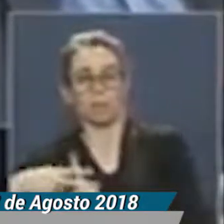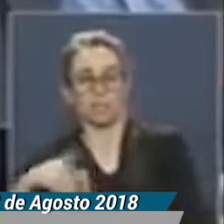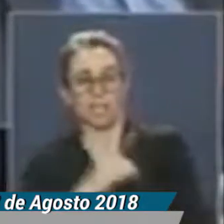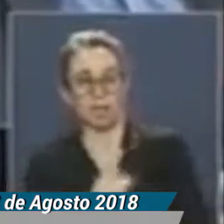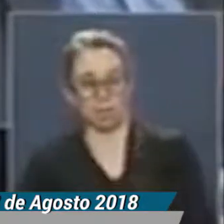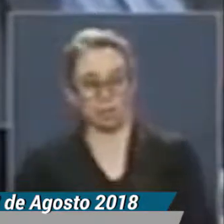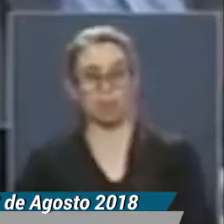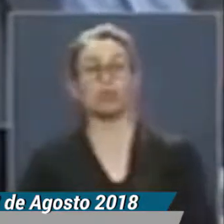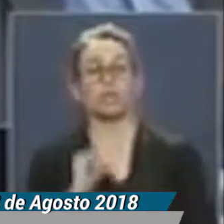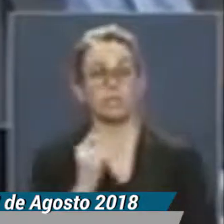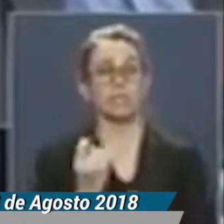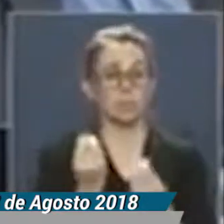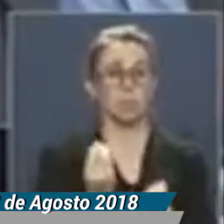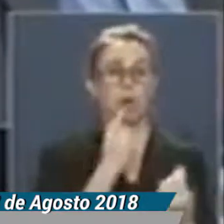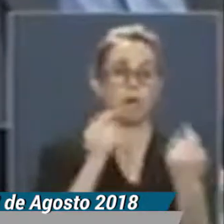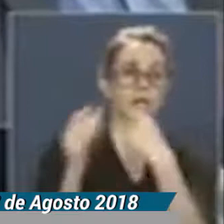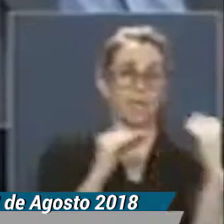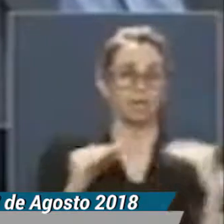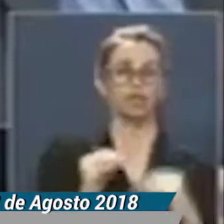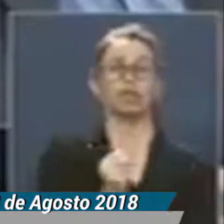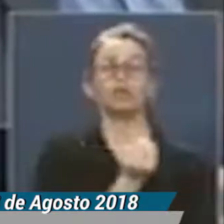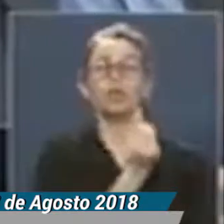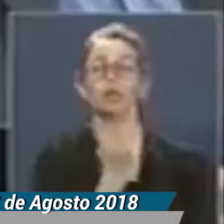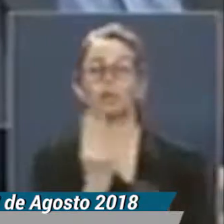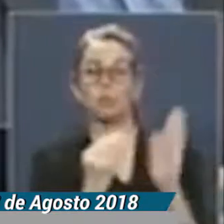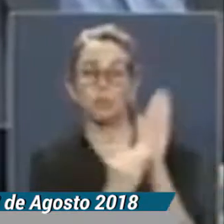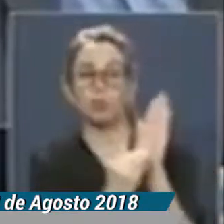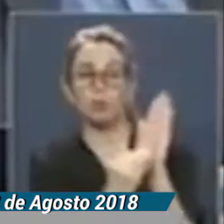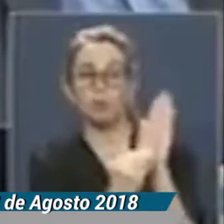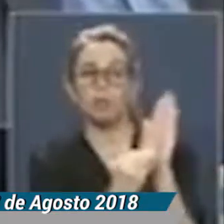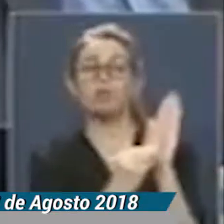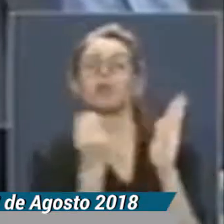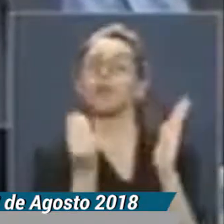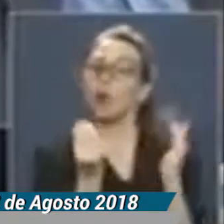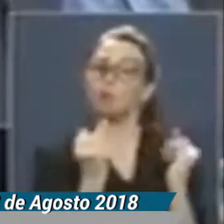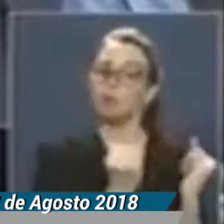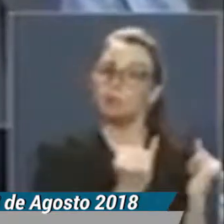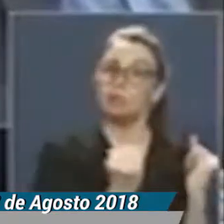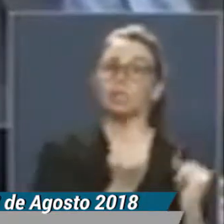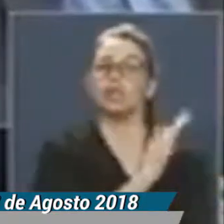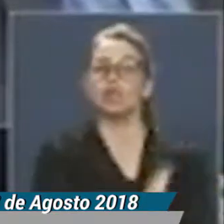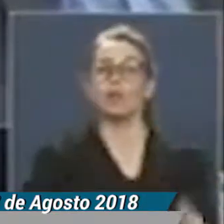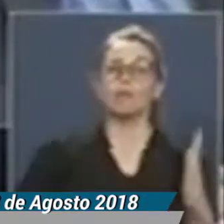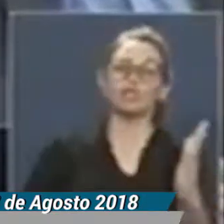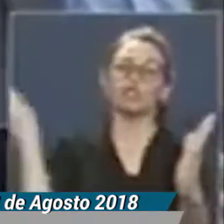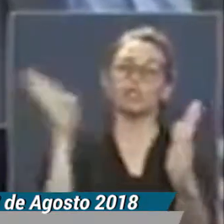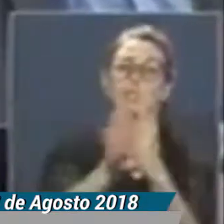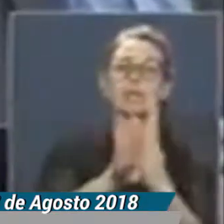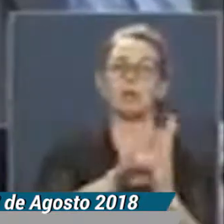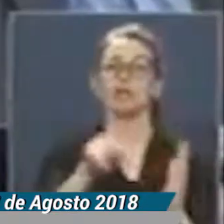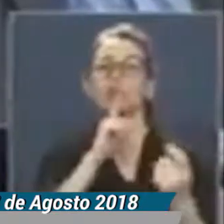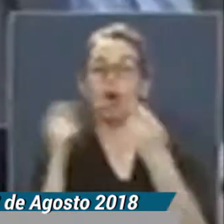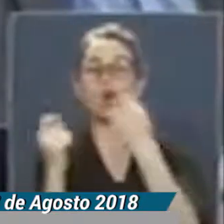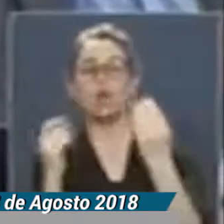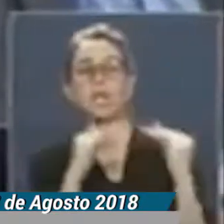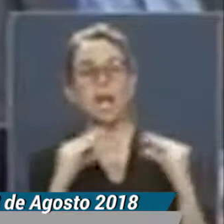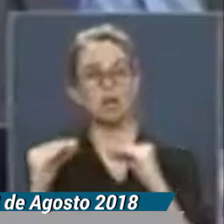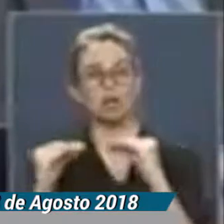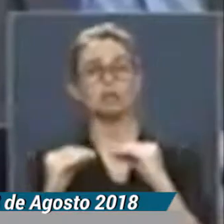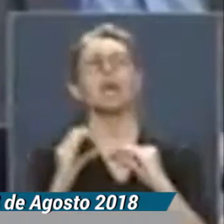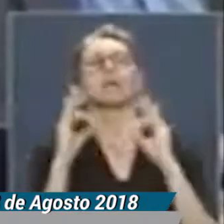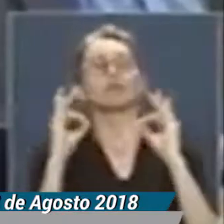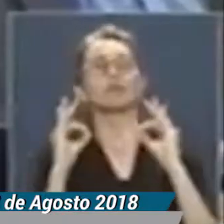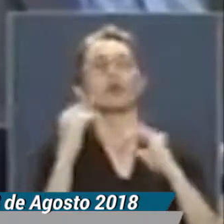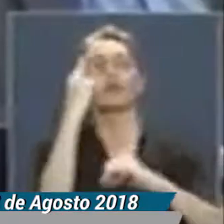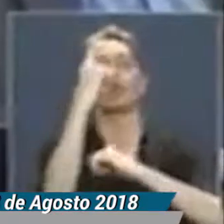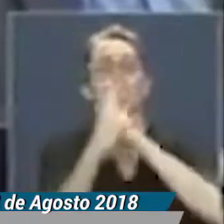ha habido una buena negociación en el guarismo, hayan cerrado la puerta desde el gobierno para una negociación madura cada año a